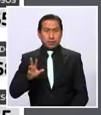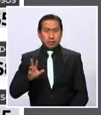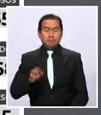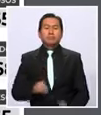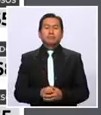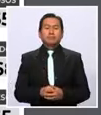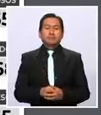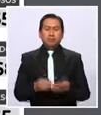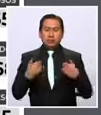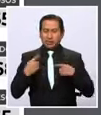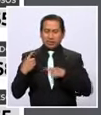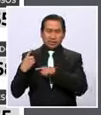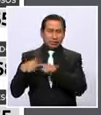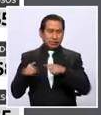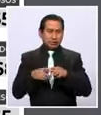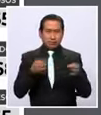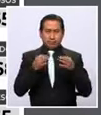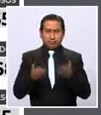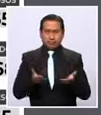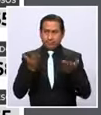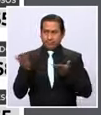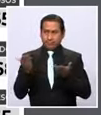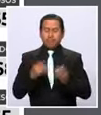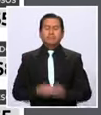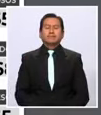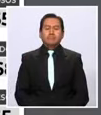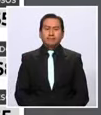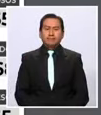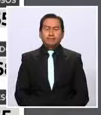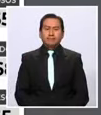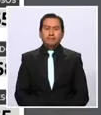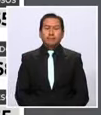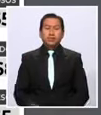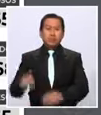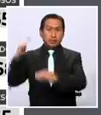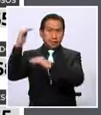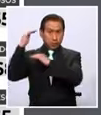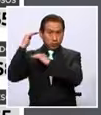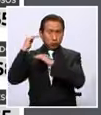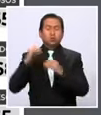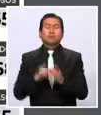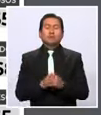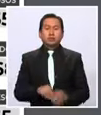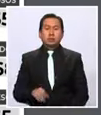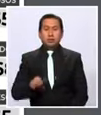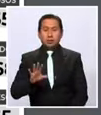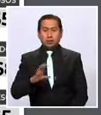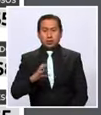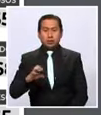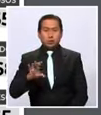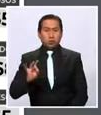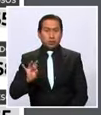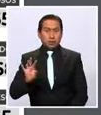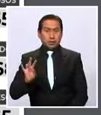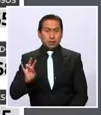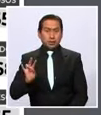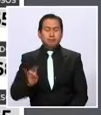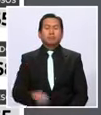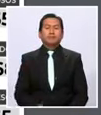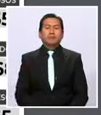distribuidos de la siguiente manera santacruz 587